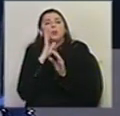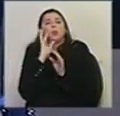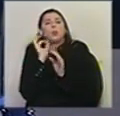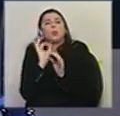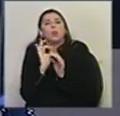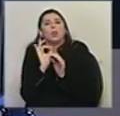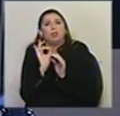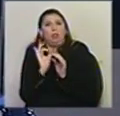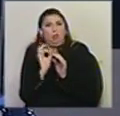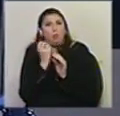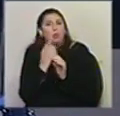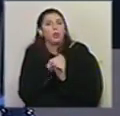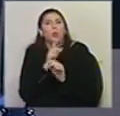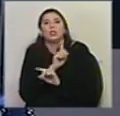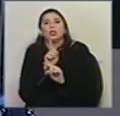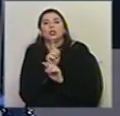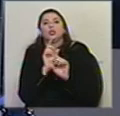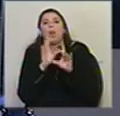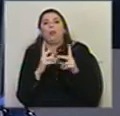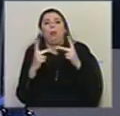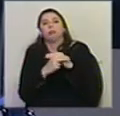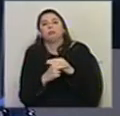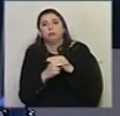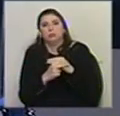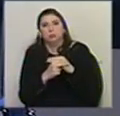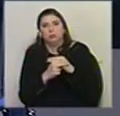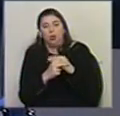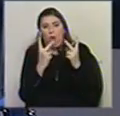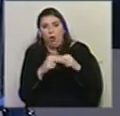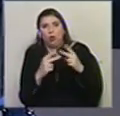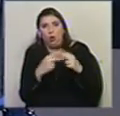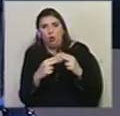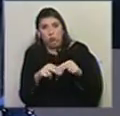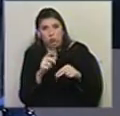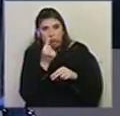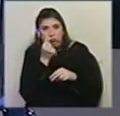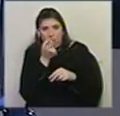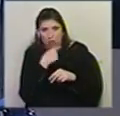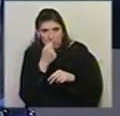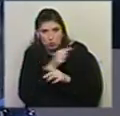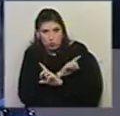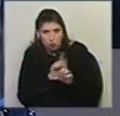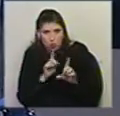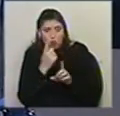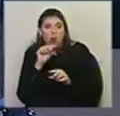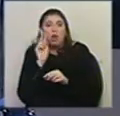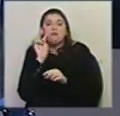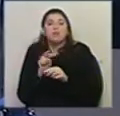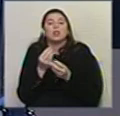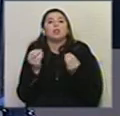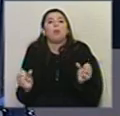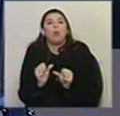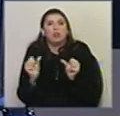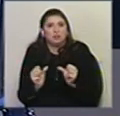no es racionar, no es recortar, es utilizar aquello que efectivamente tiene el impacto sanitario